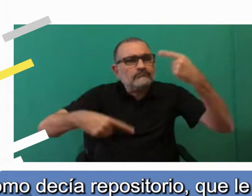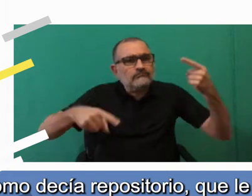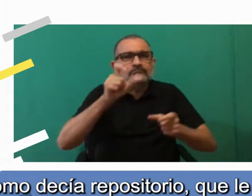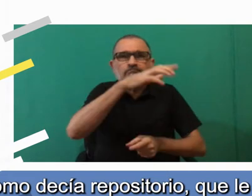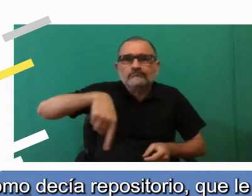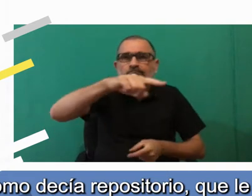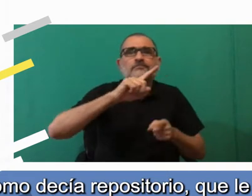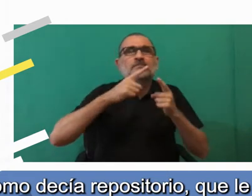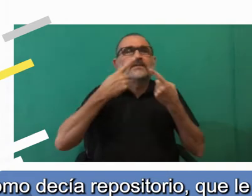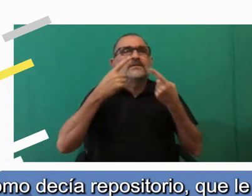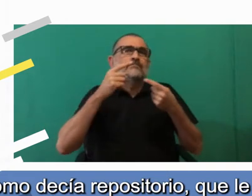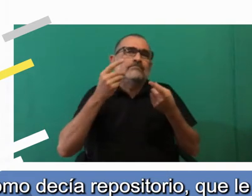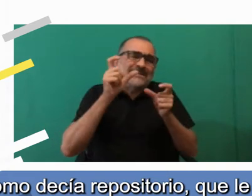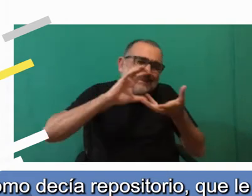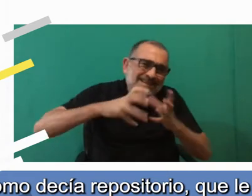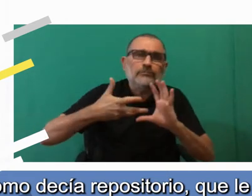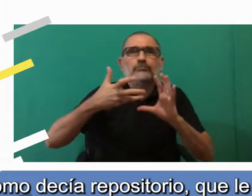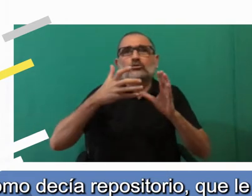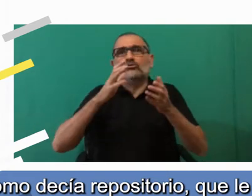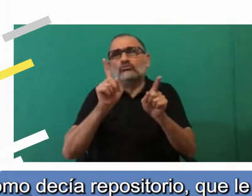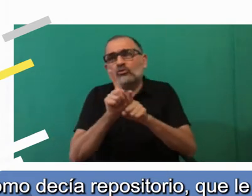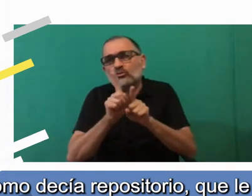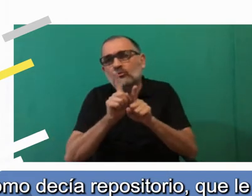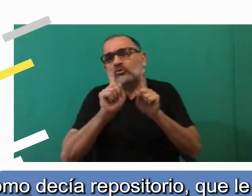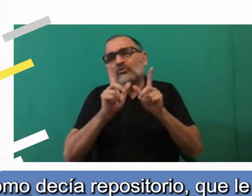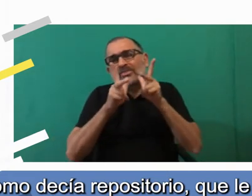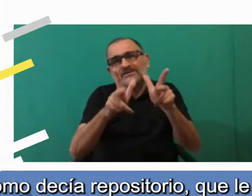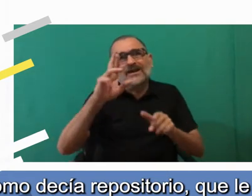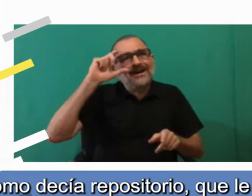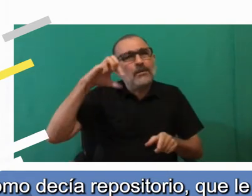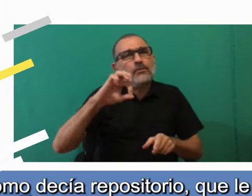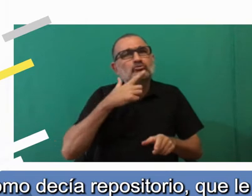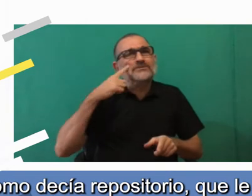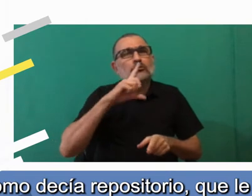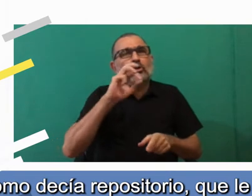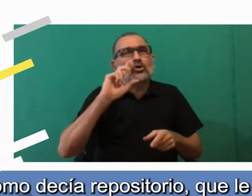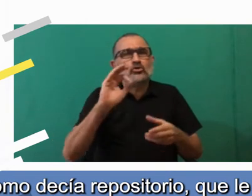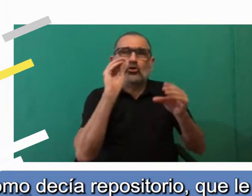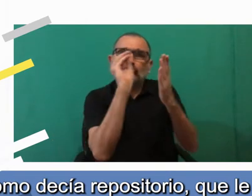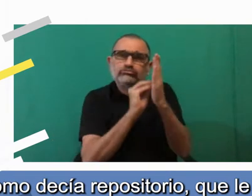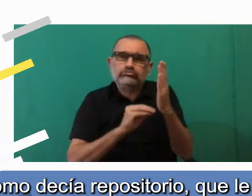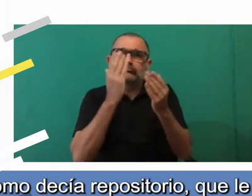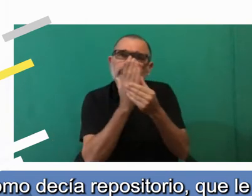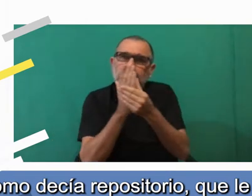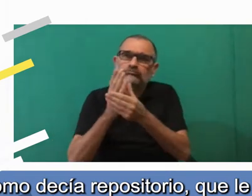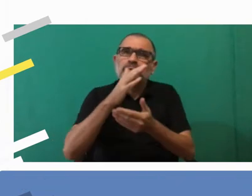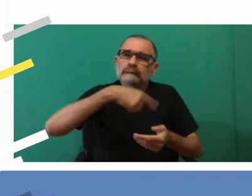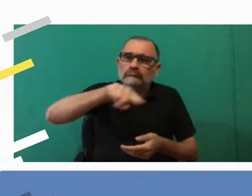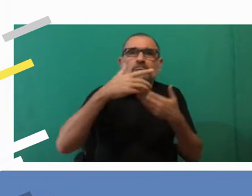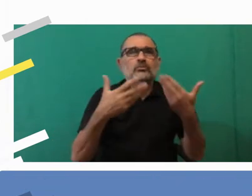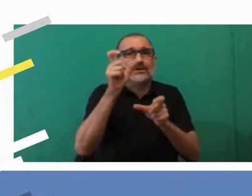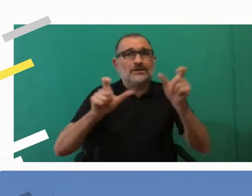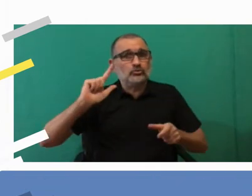como decía, repositorios que le permitan a sordas y sordos de nuestro país poder